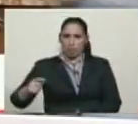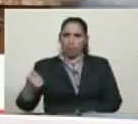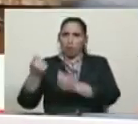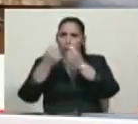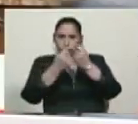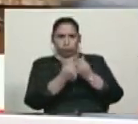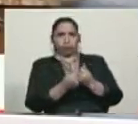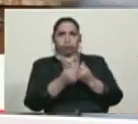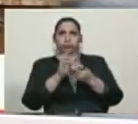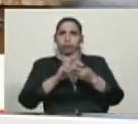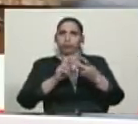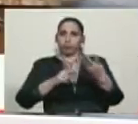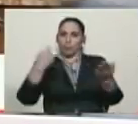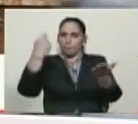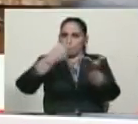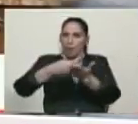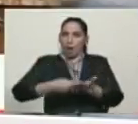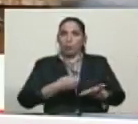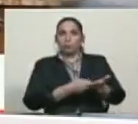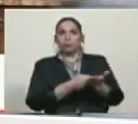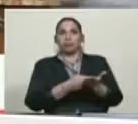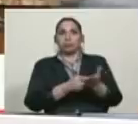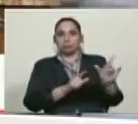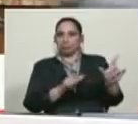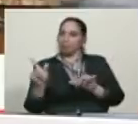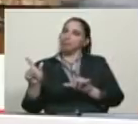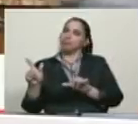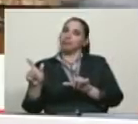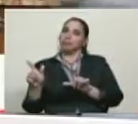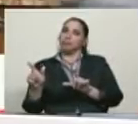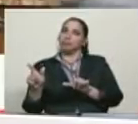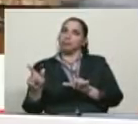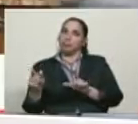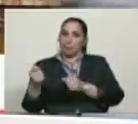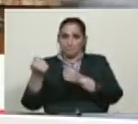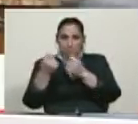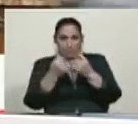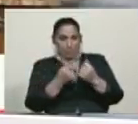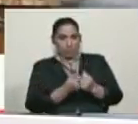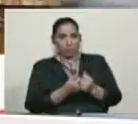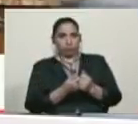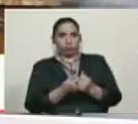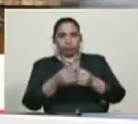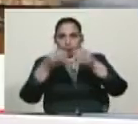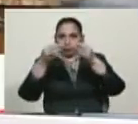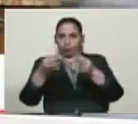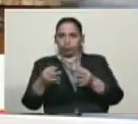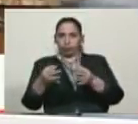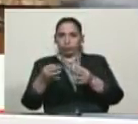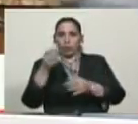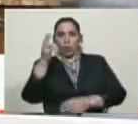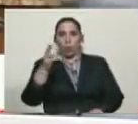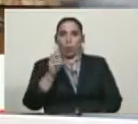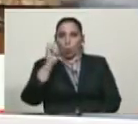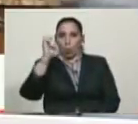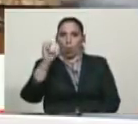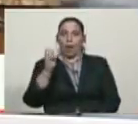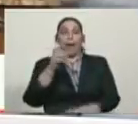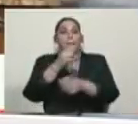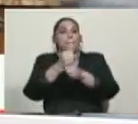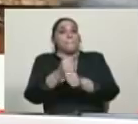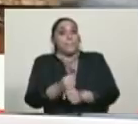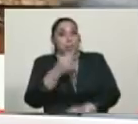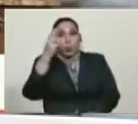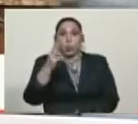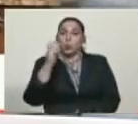para pagarlo con condiciones financieras a la unión europea espero que la unión